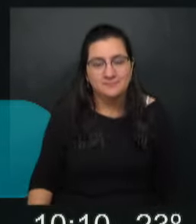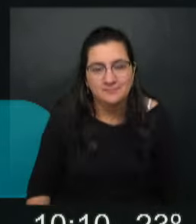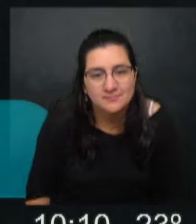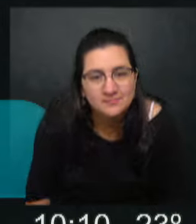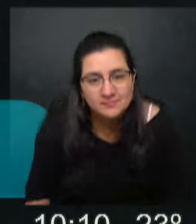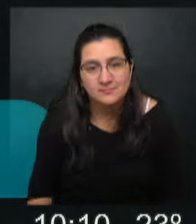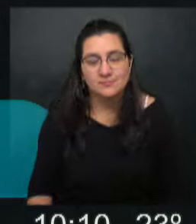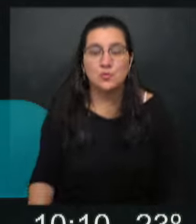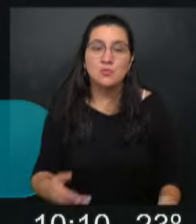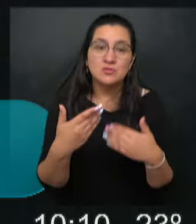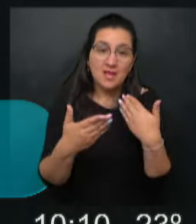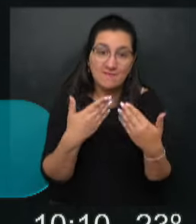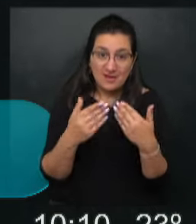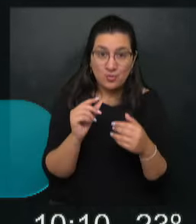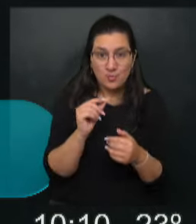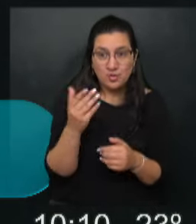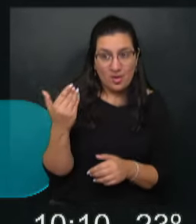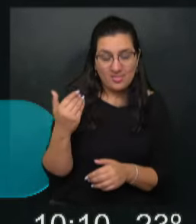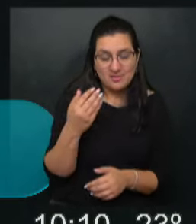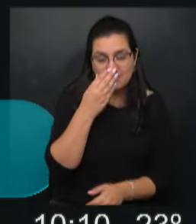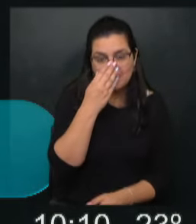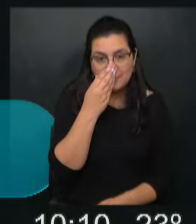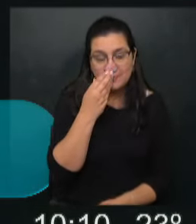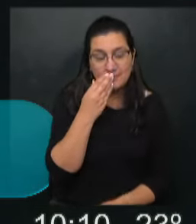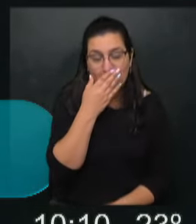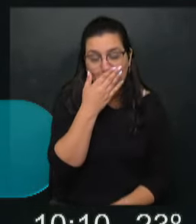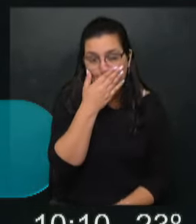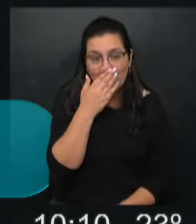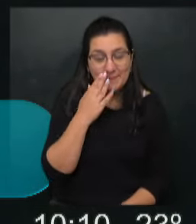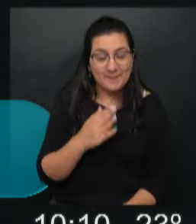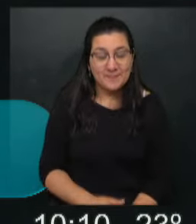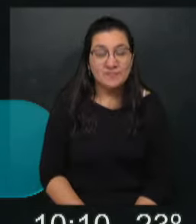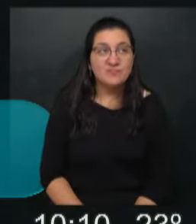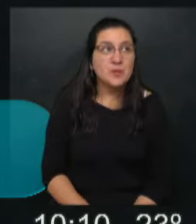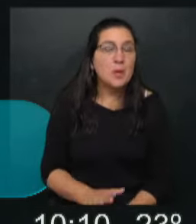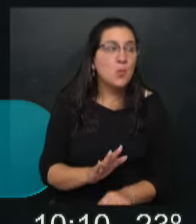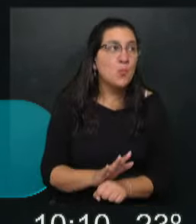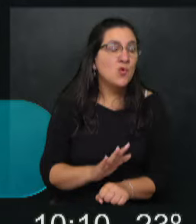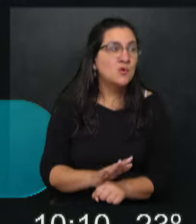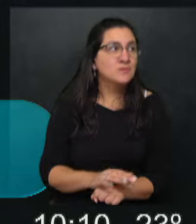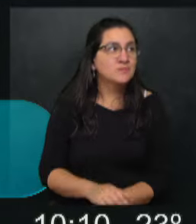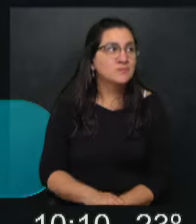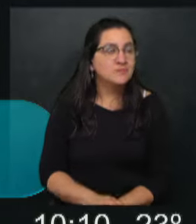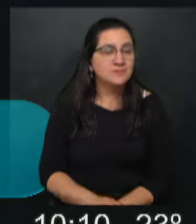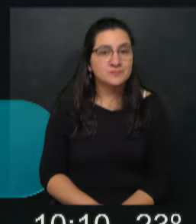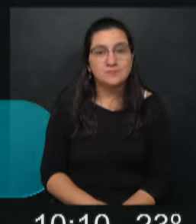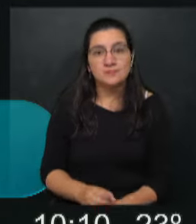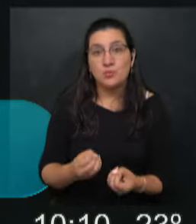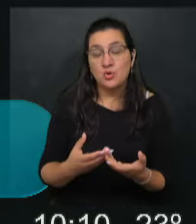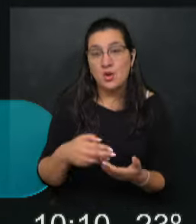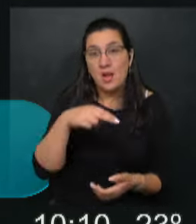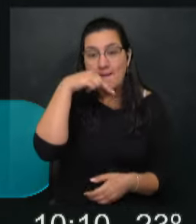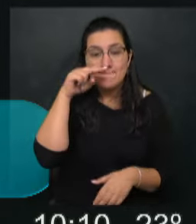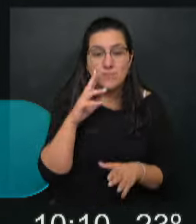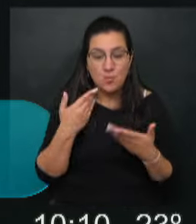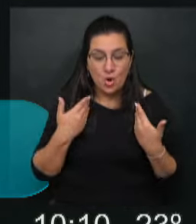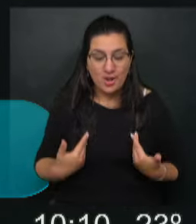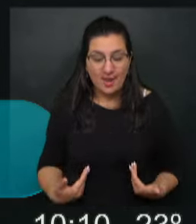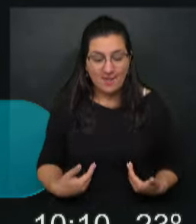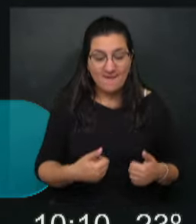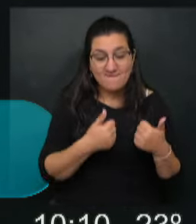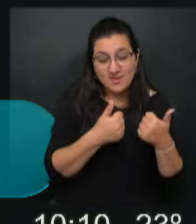le estuvimos hablando un poco fuera del aire contigo, Tania, que es como como, bueno, la moral, el bien y el